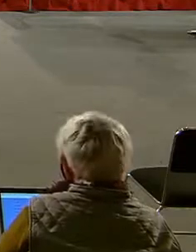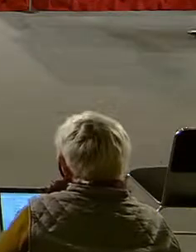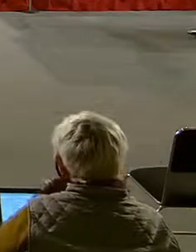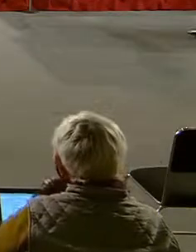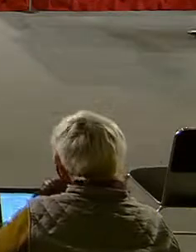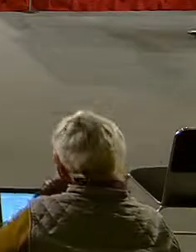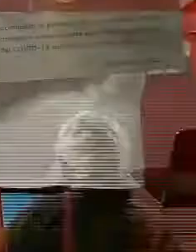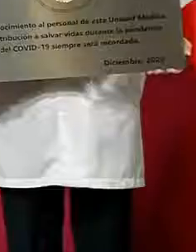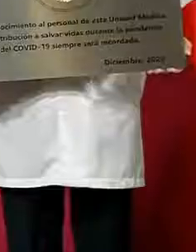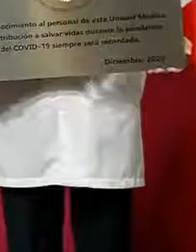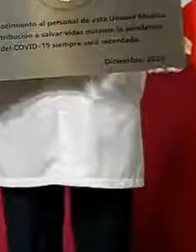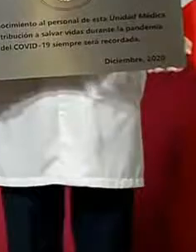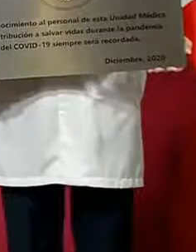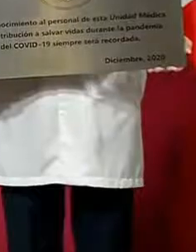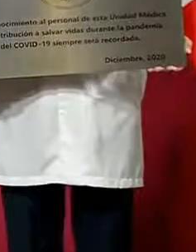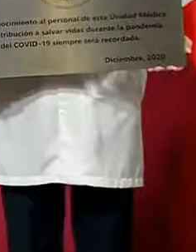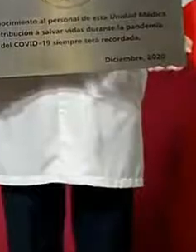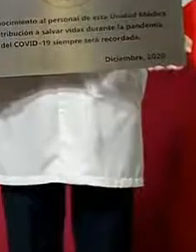presidente.